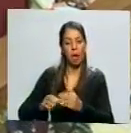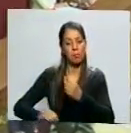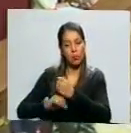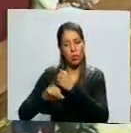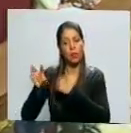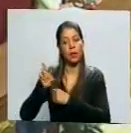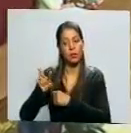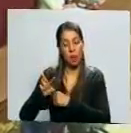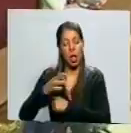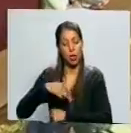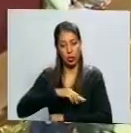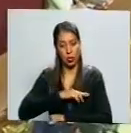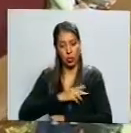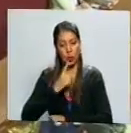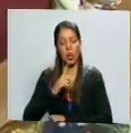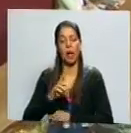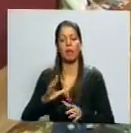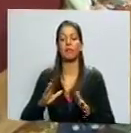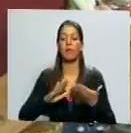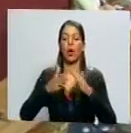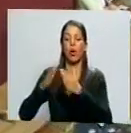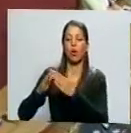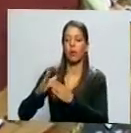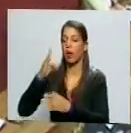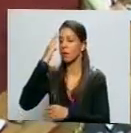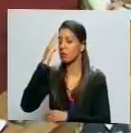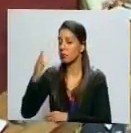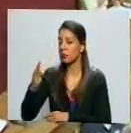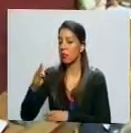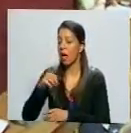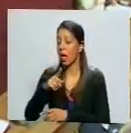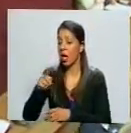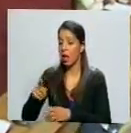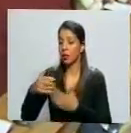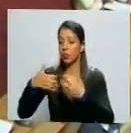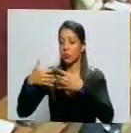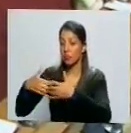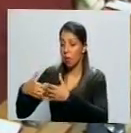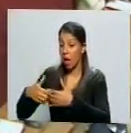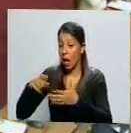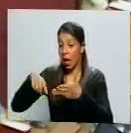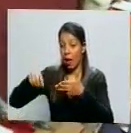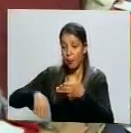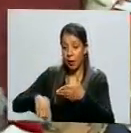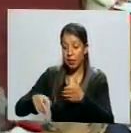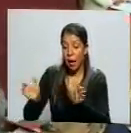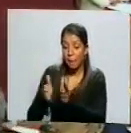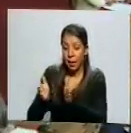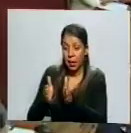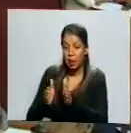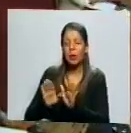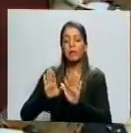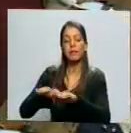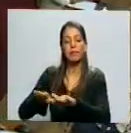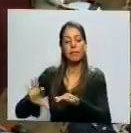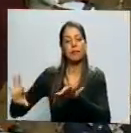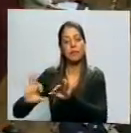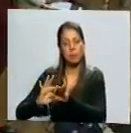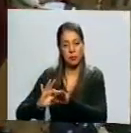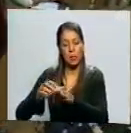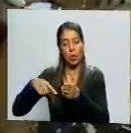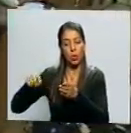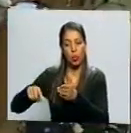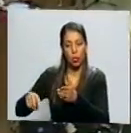país, y efectivamente tomarlo directamente en cuenta para las contrataciones pues y para las compras del Estado, que son